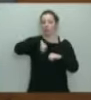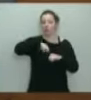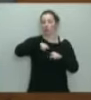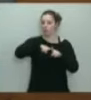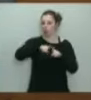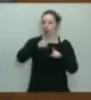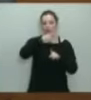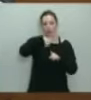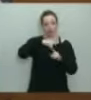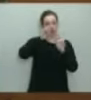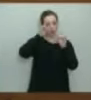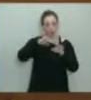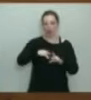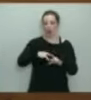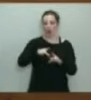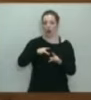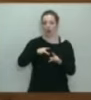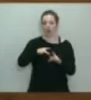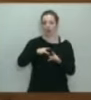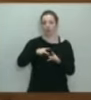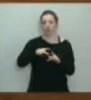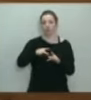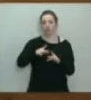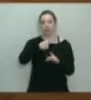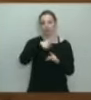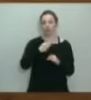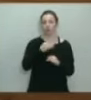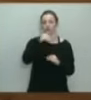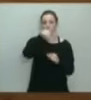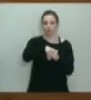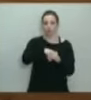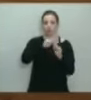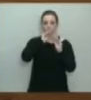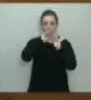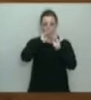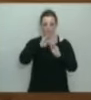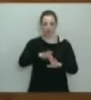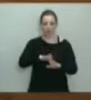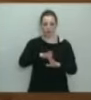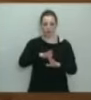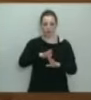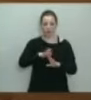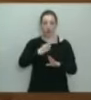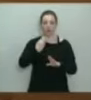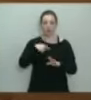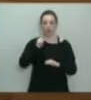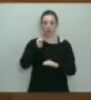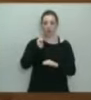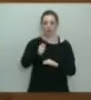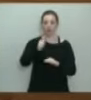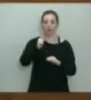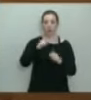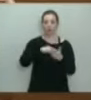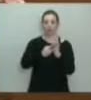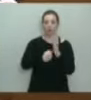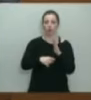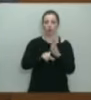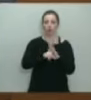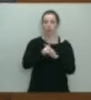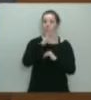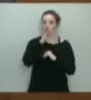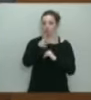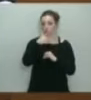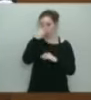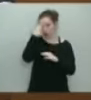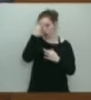vamos a permanecer y con ese sentido vamos a votar a favor de este dictamen del proyecto de ley y, por lo tanto, en